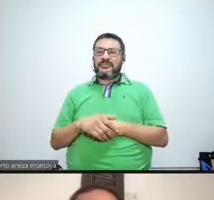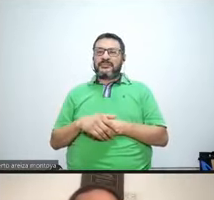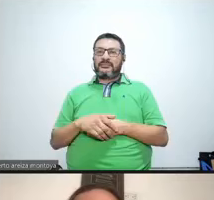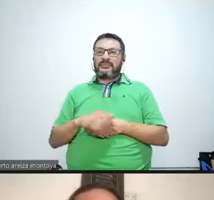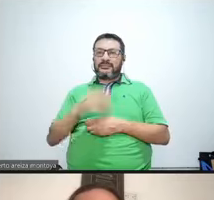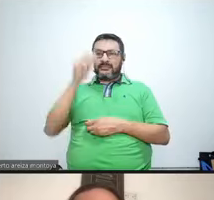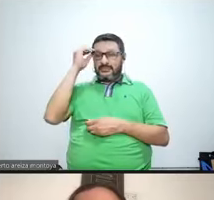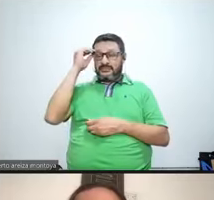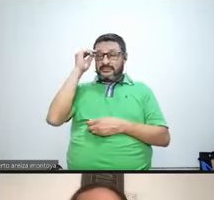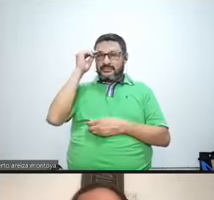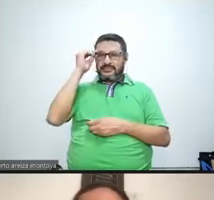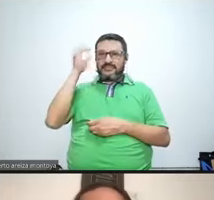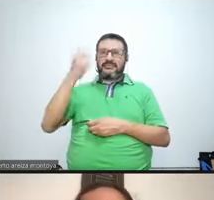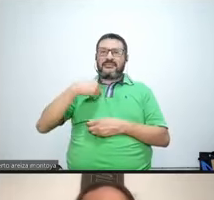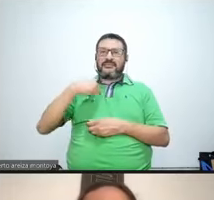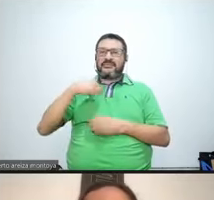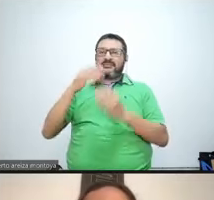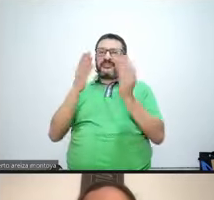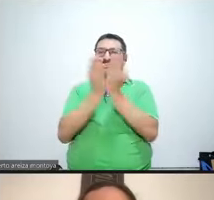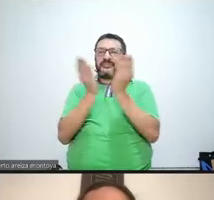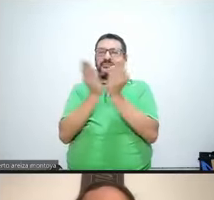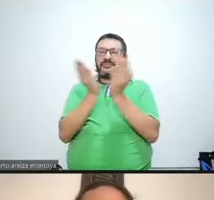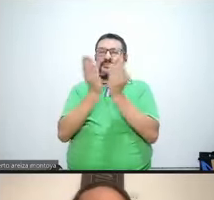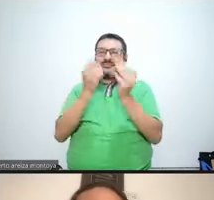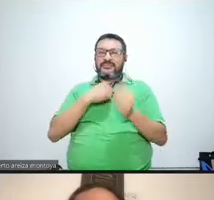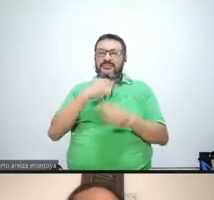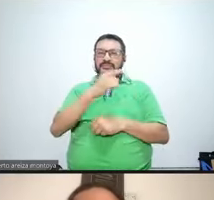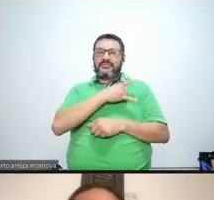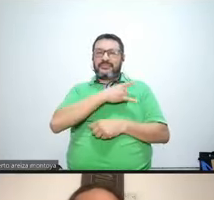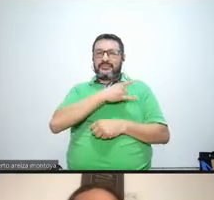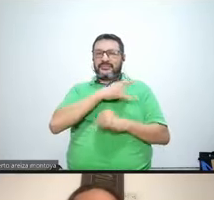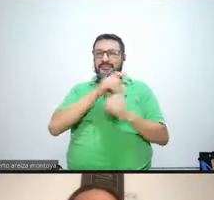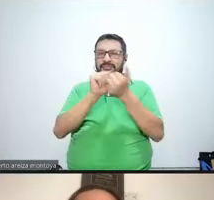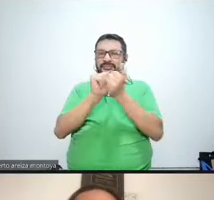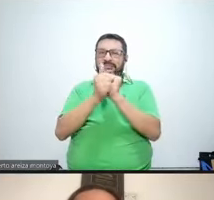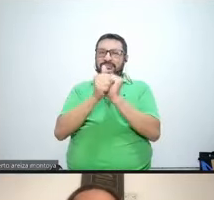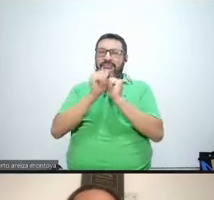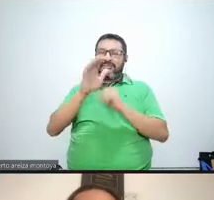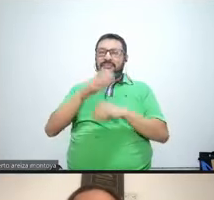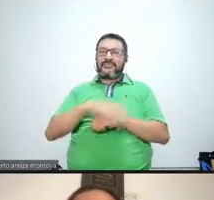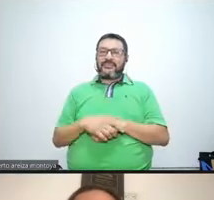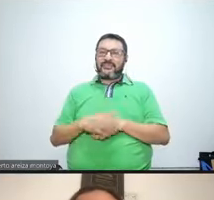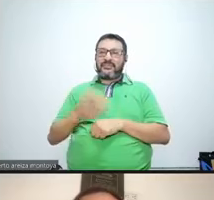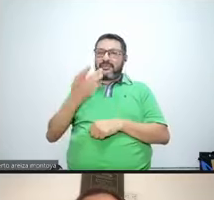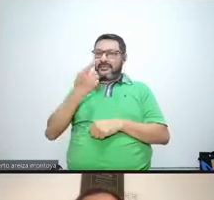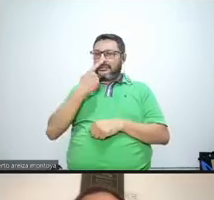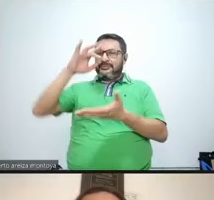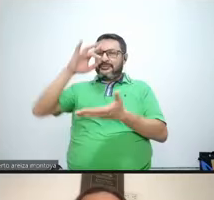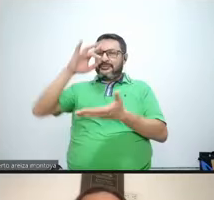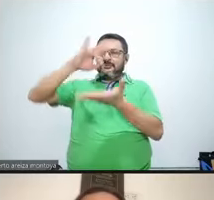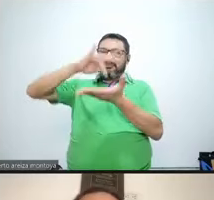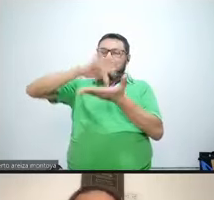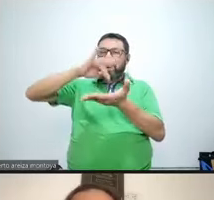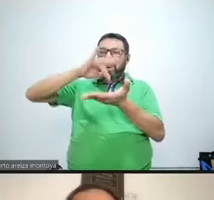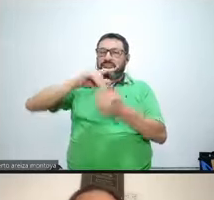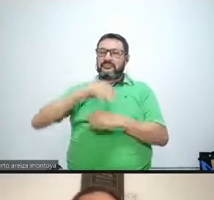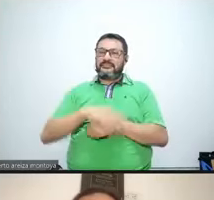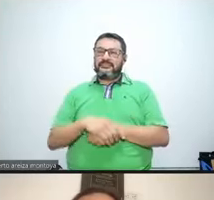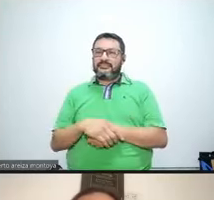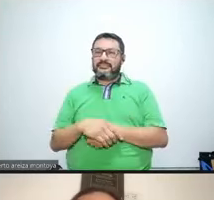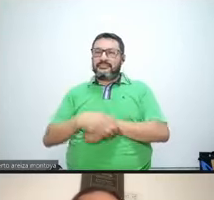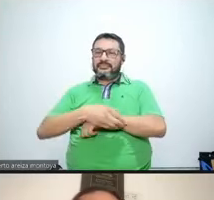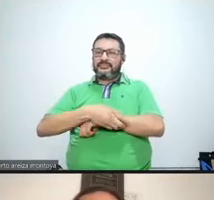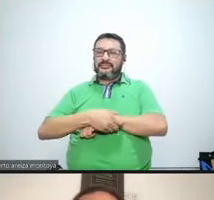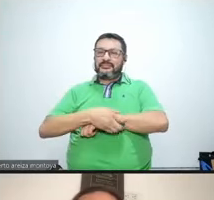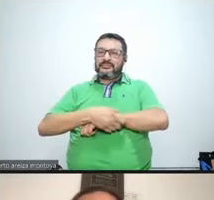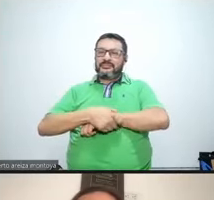quiero ser psicóloga deportiva, me encanta, me apasiona eso, me veo ahí, y no quería como